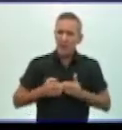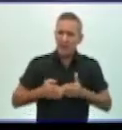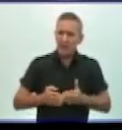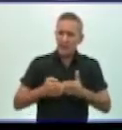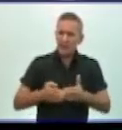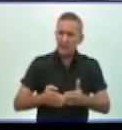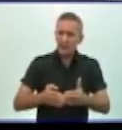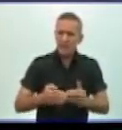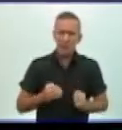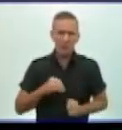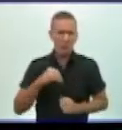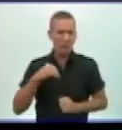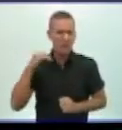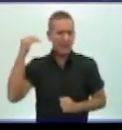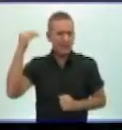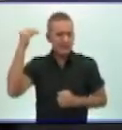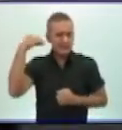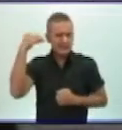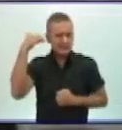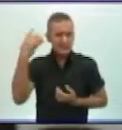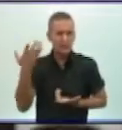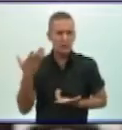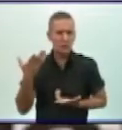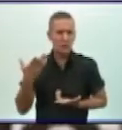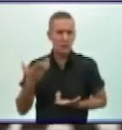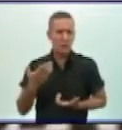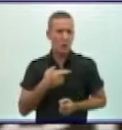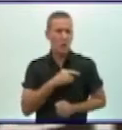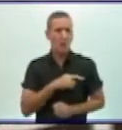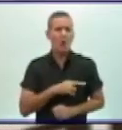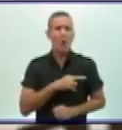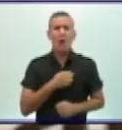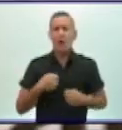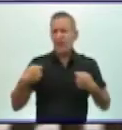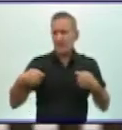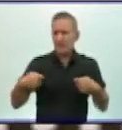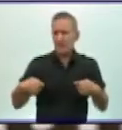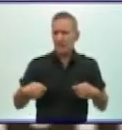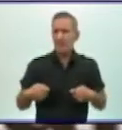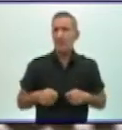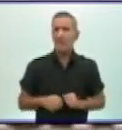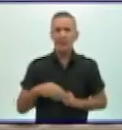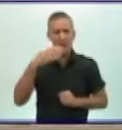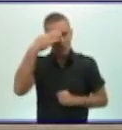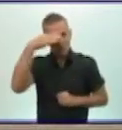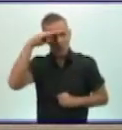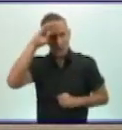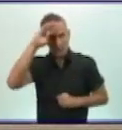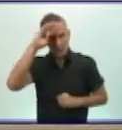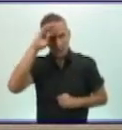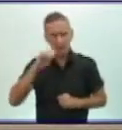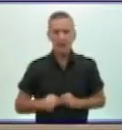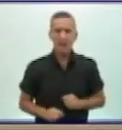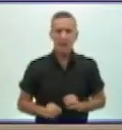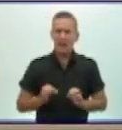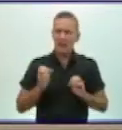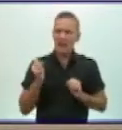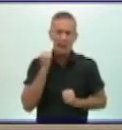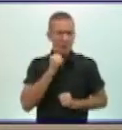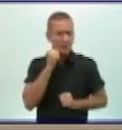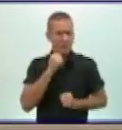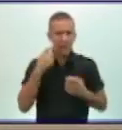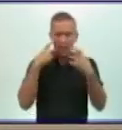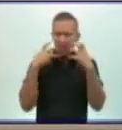lo que para él fue el sentido del deber con la patria, que era la esencia de su vida, amén de su familia, de sus hermanos, de